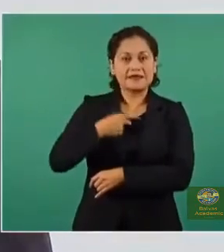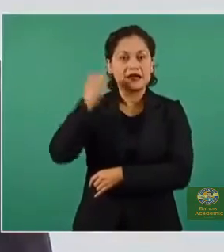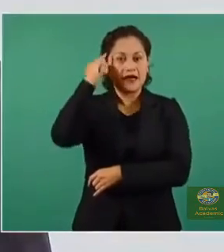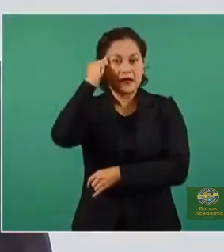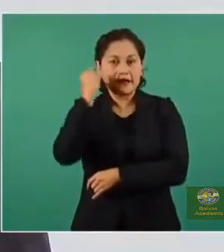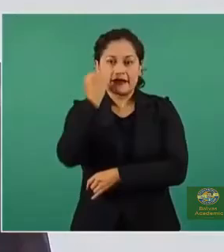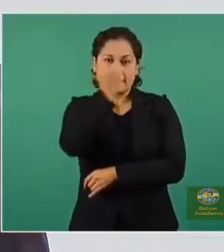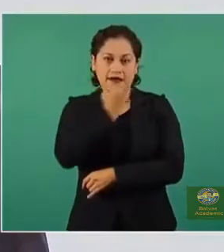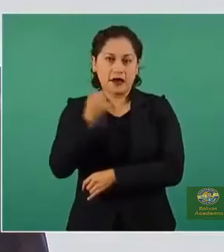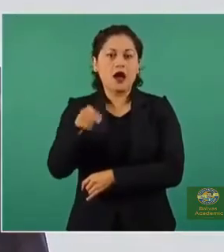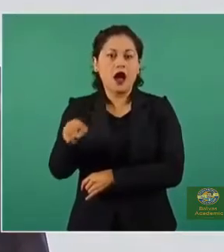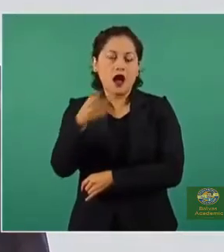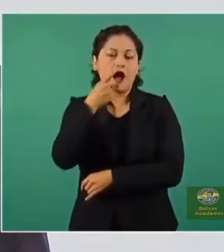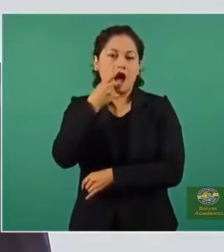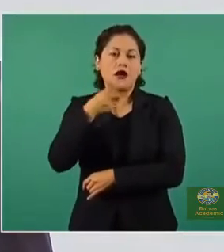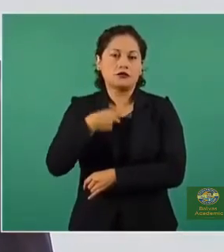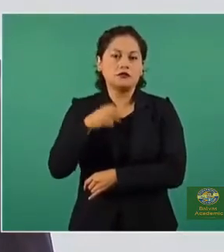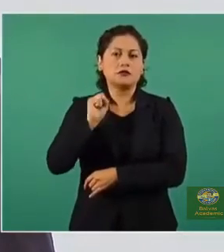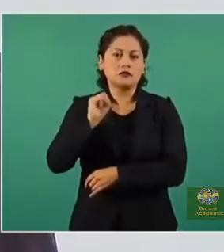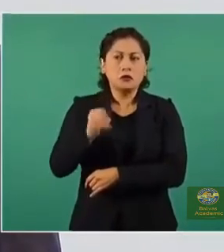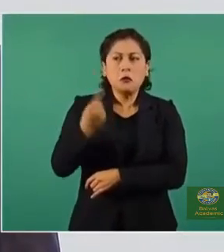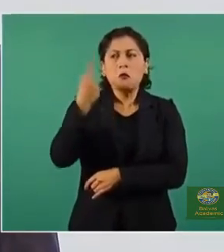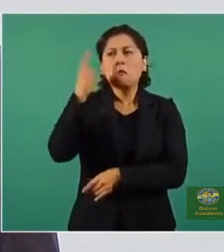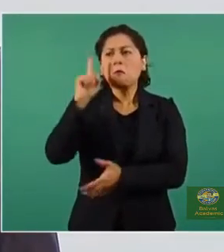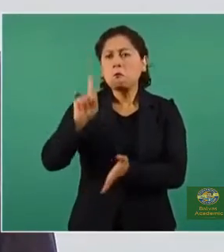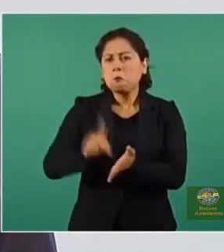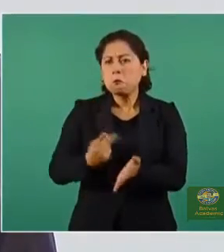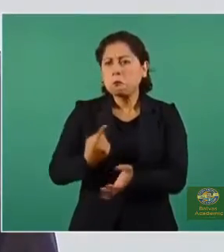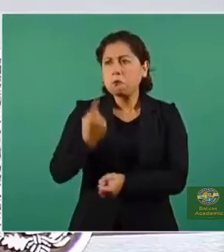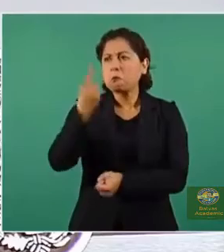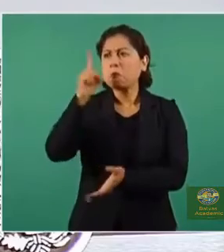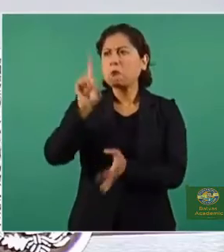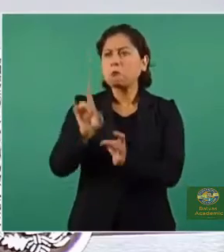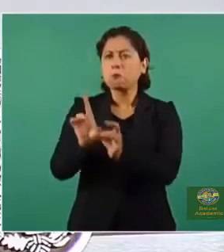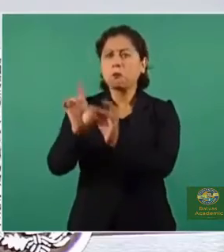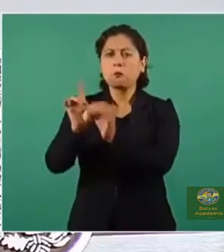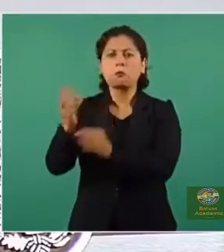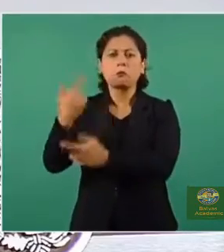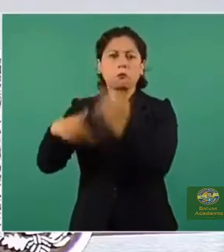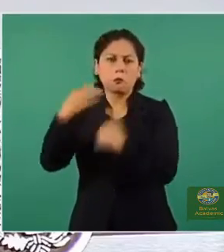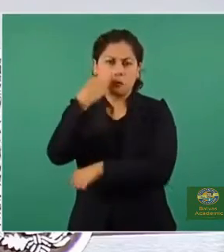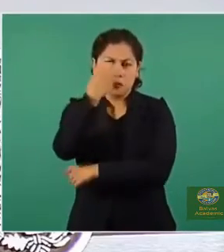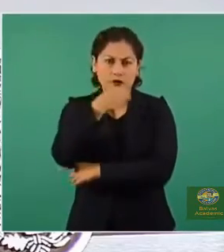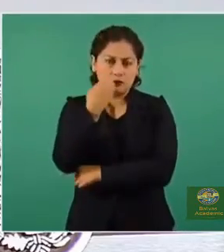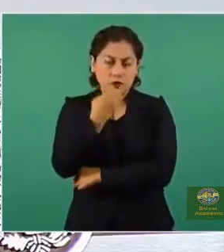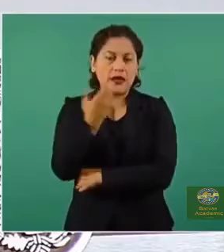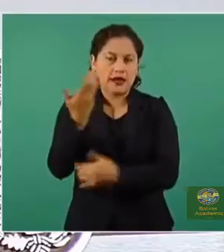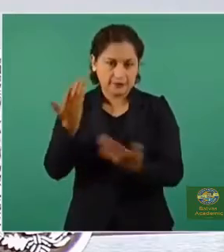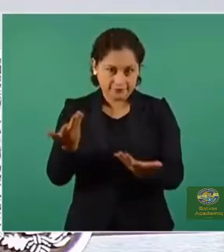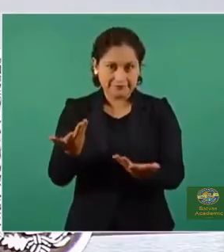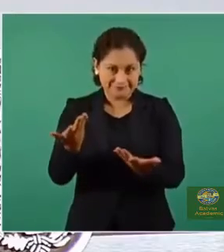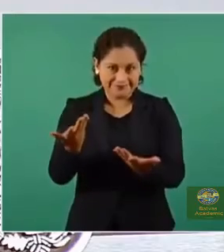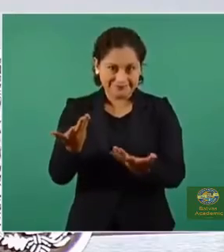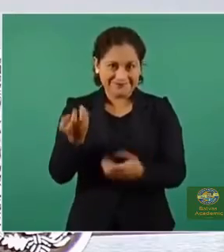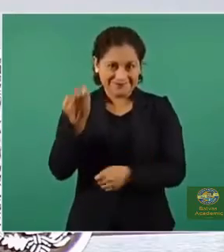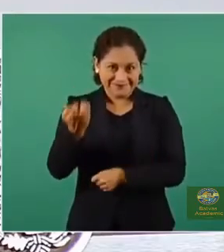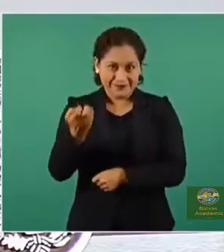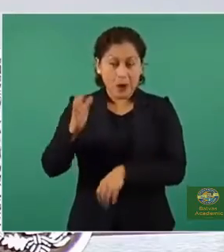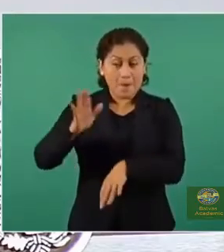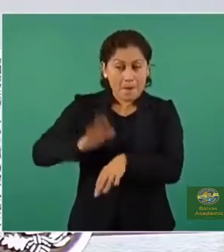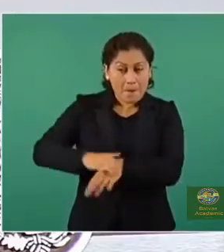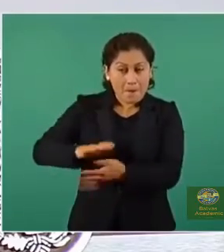también refirieron que fueron a la escuela en algún, que no habían ido a la escuela. Es decir, hubo más niños de autoascripción indígena